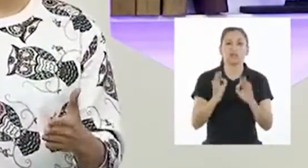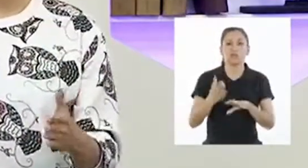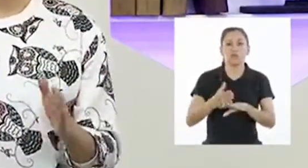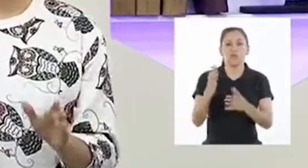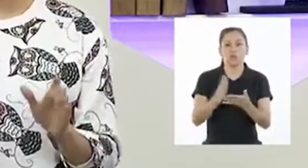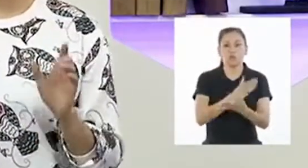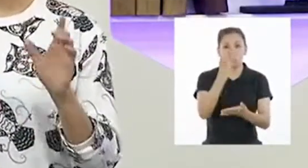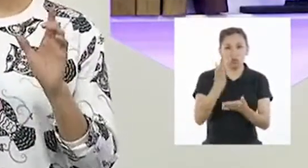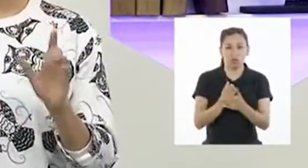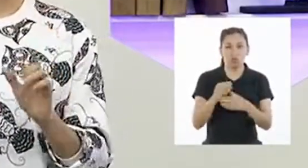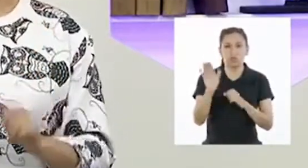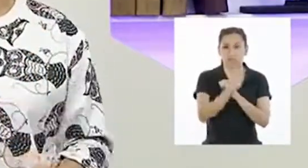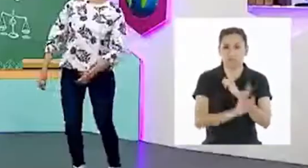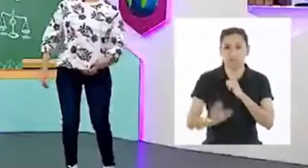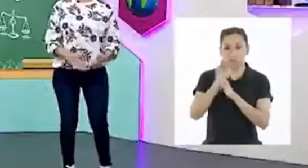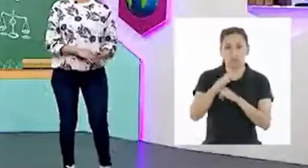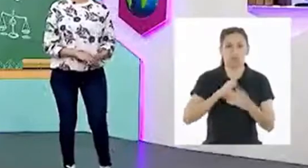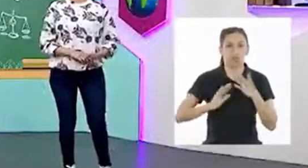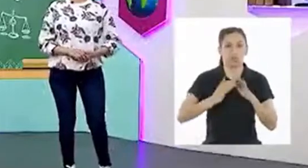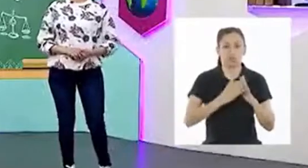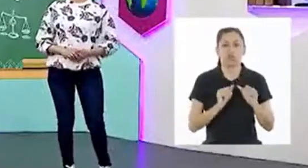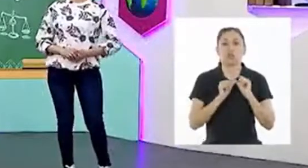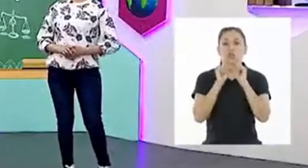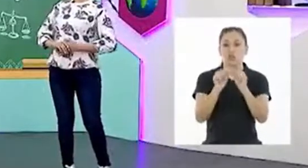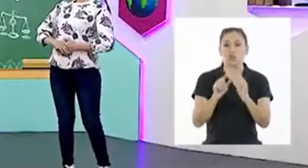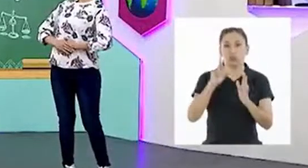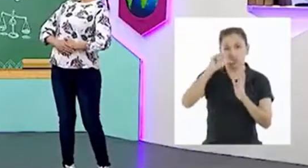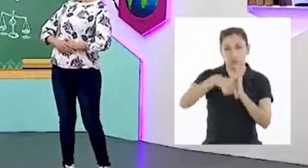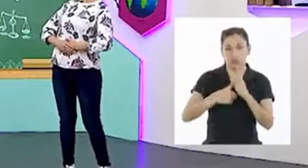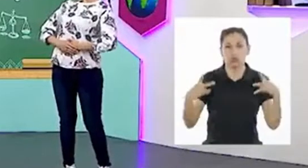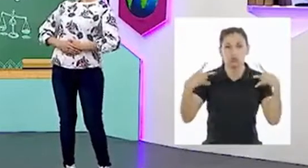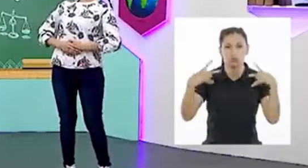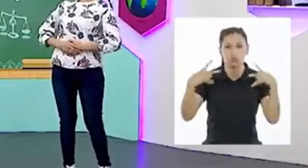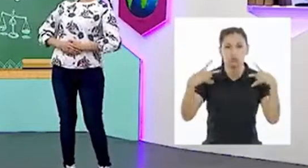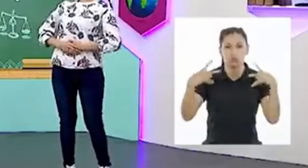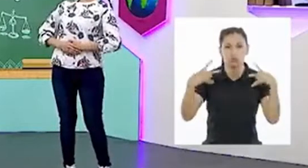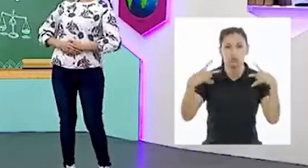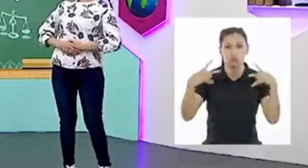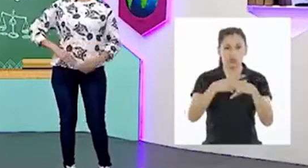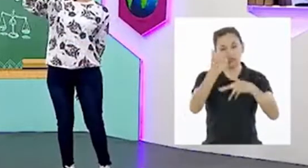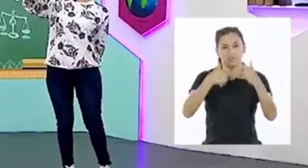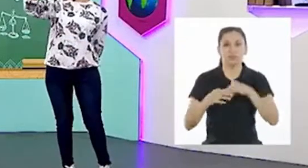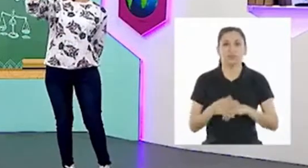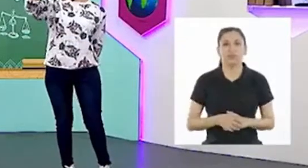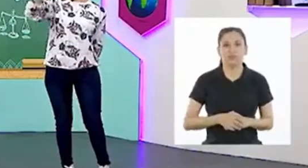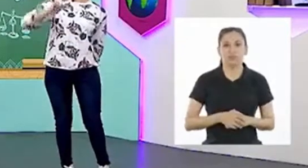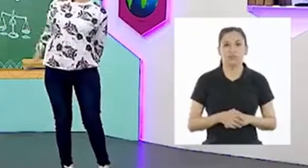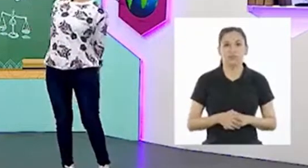el problema de inseguridad ciudadana. Seguiremos con el tema luego del corte. ¡Ya volvemos!